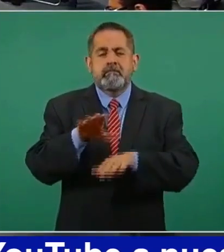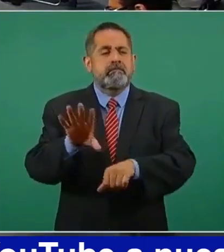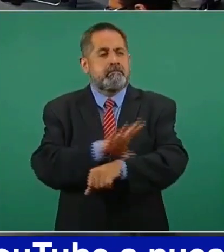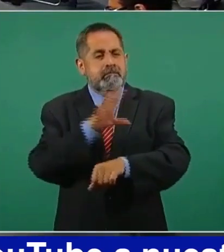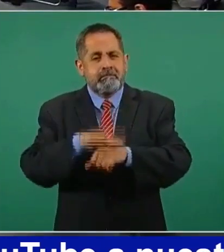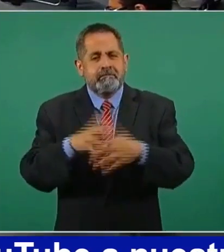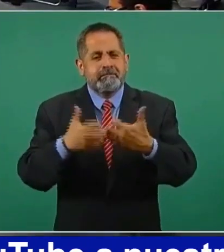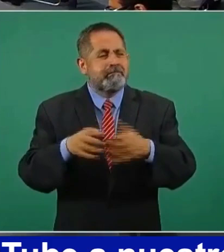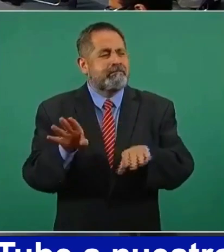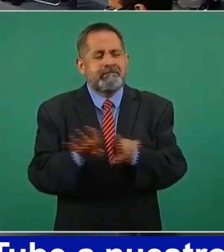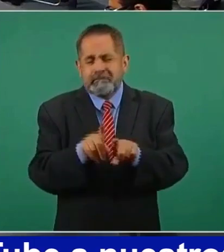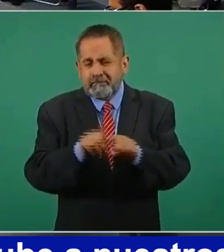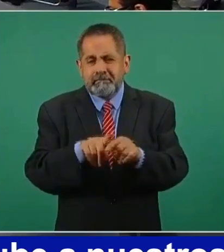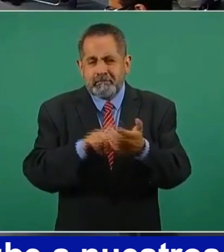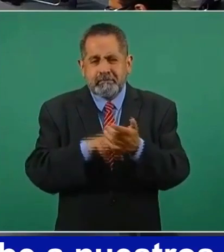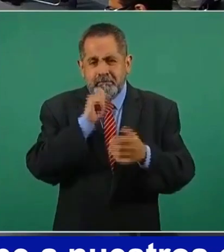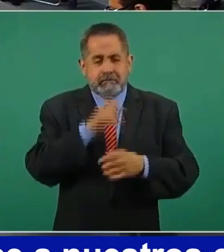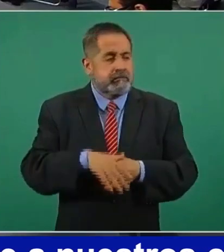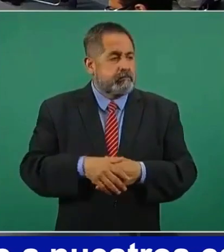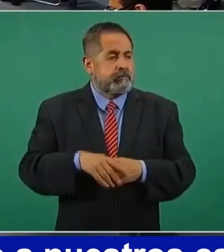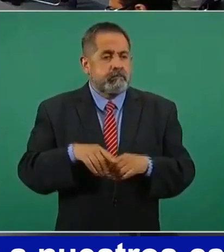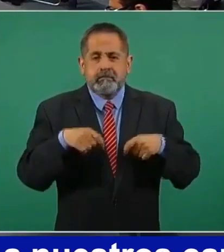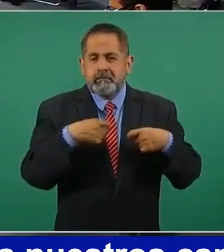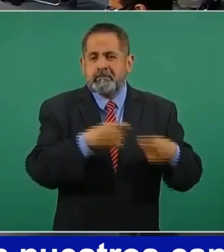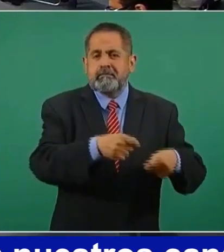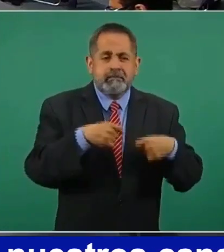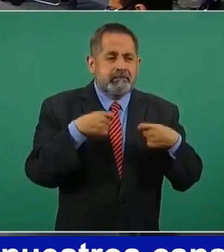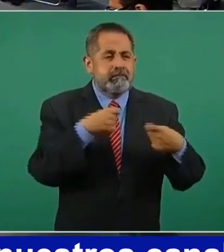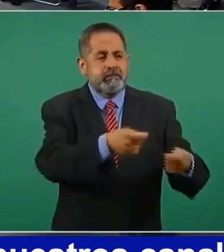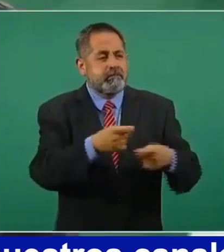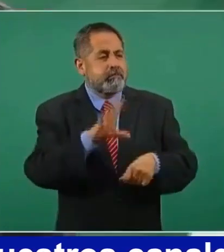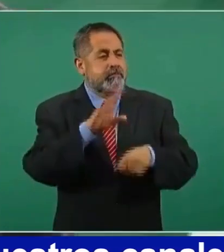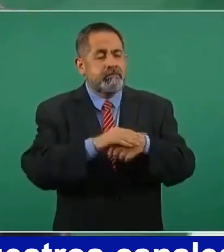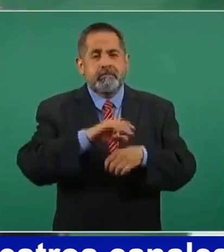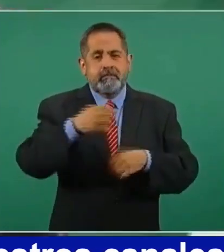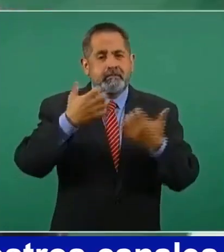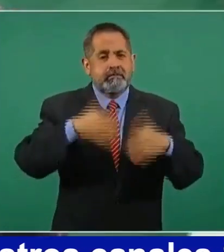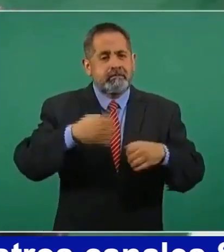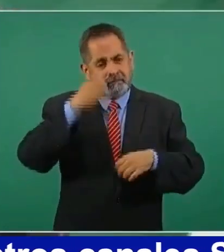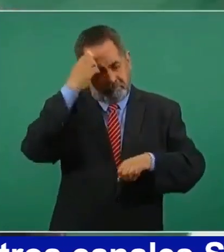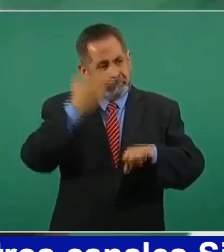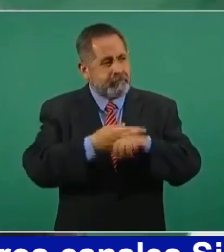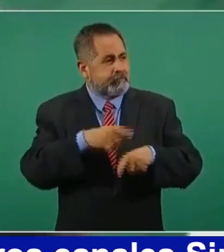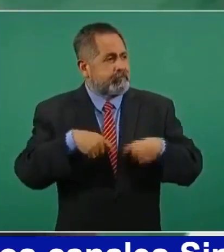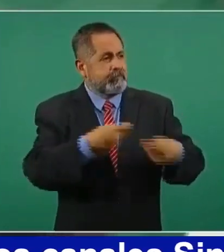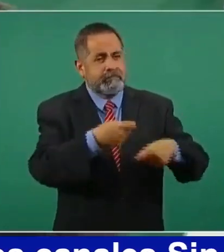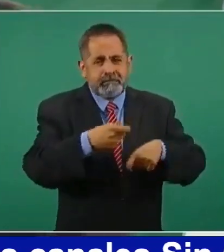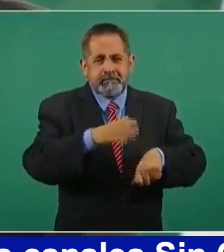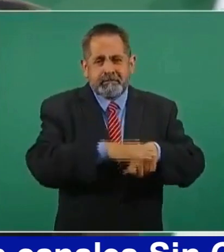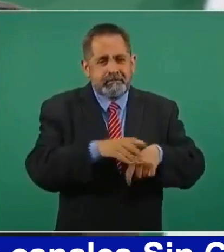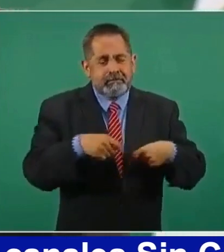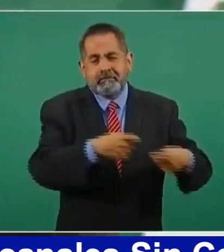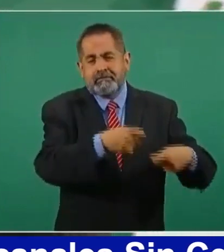eléctrica, entregando subsidios a empresas extranjeras, cobrando más a